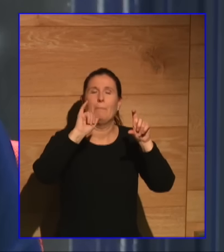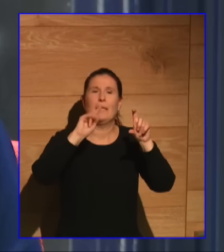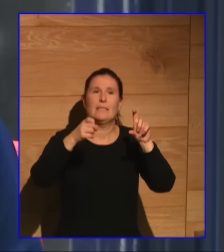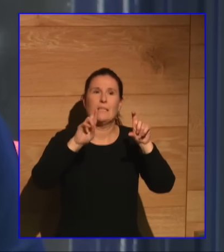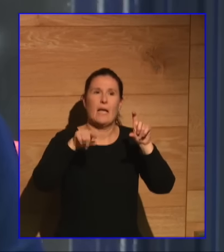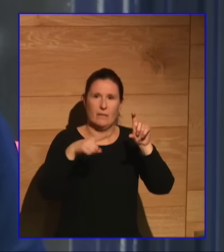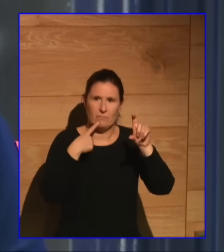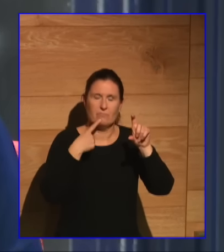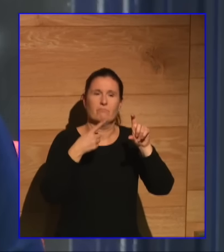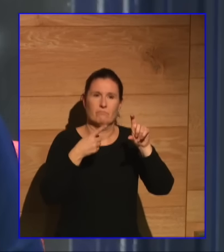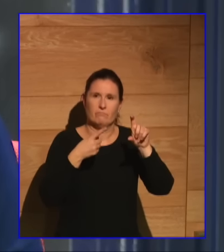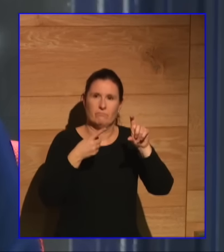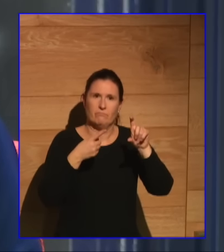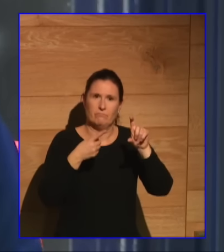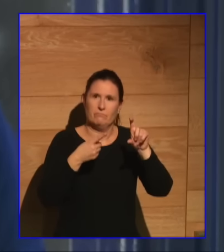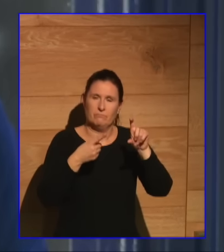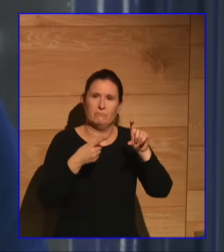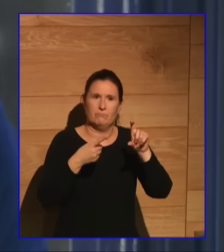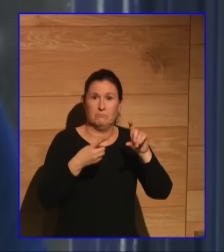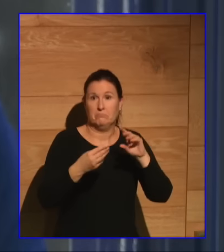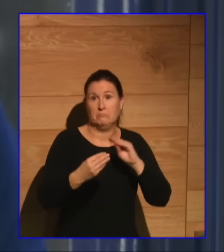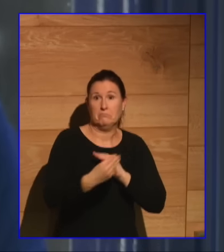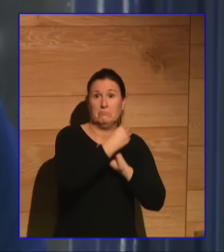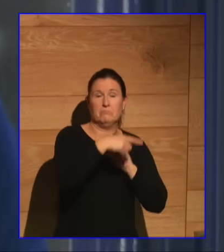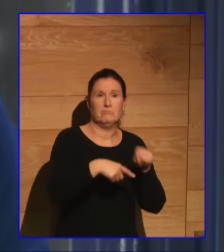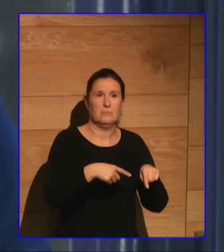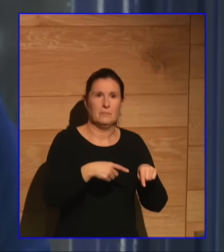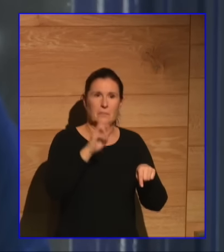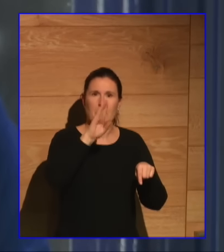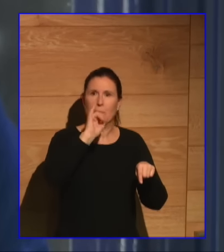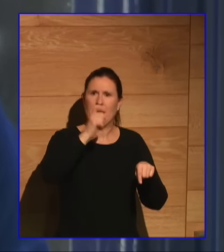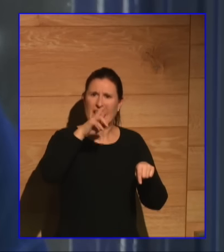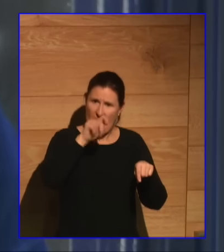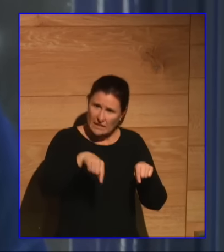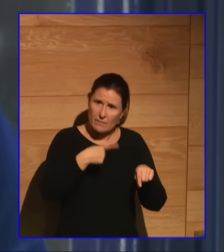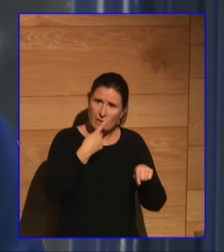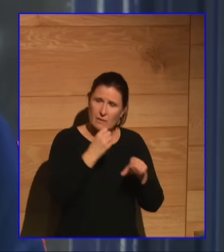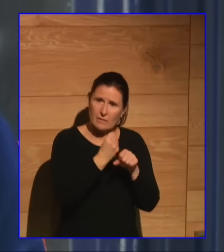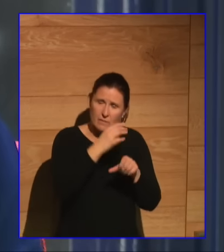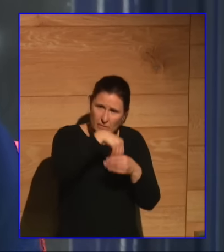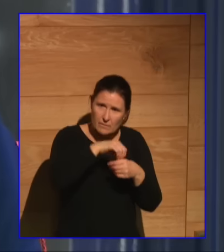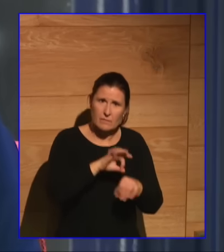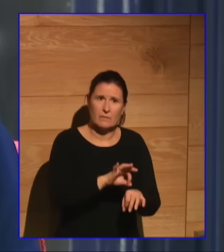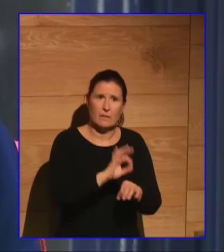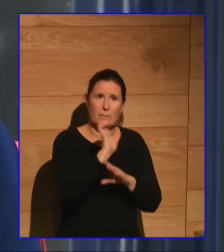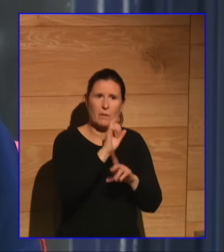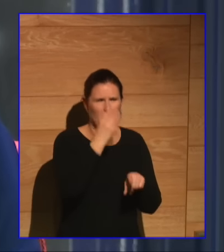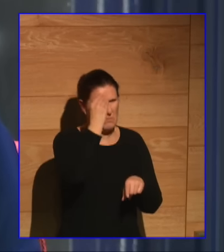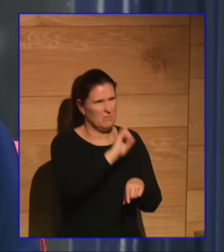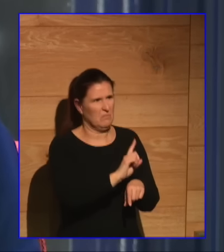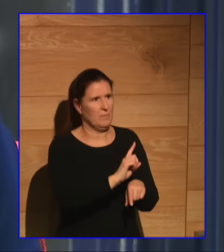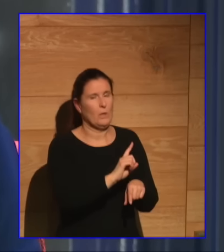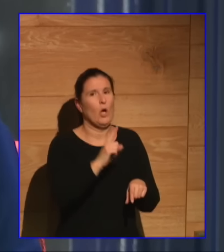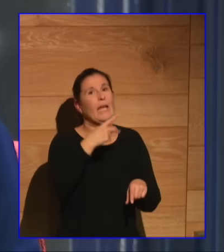Pixar. Ah, bueno. Vale. Pixar, creo que. ¿Está involucrado Pixar? Pixar era entonces solo la. Yo diría que no, ¿no? Que era